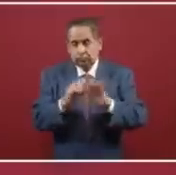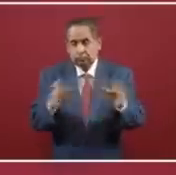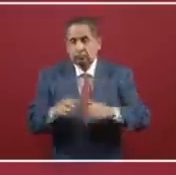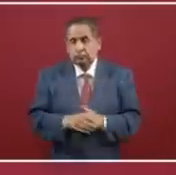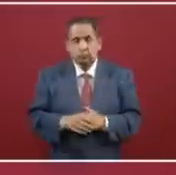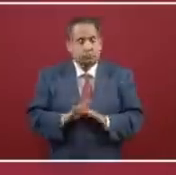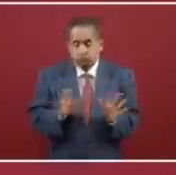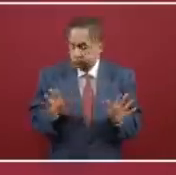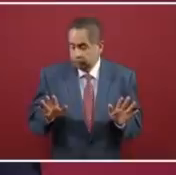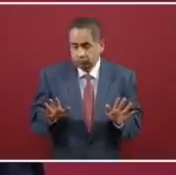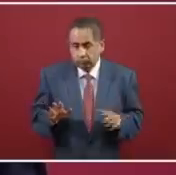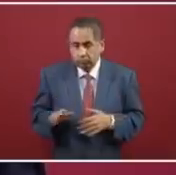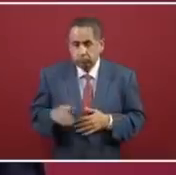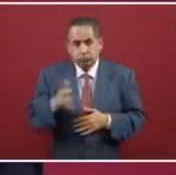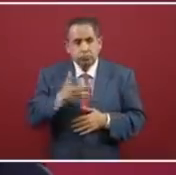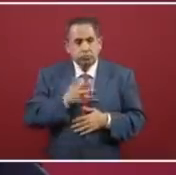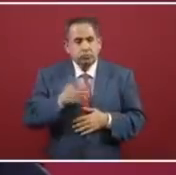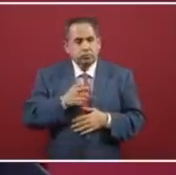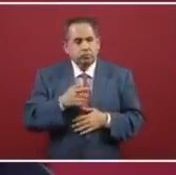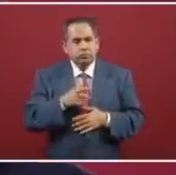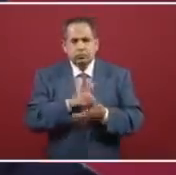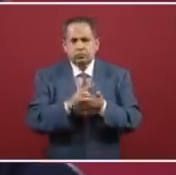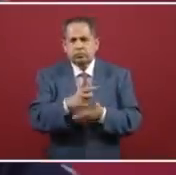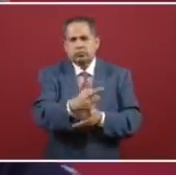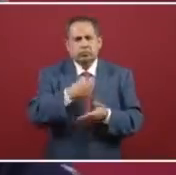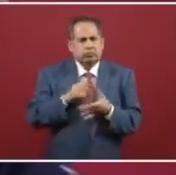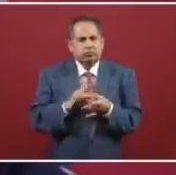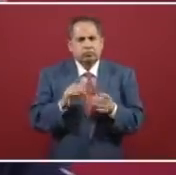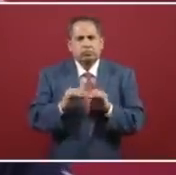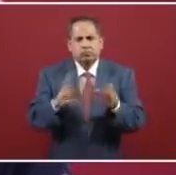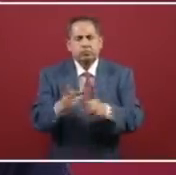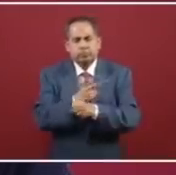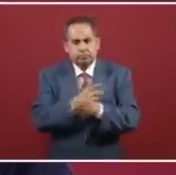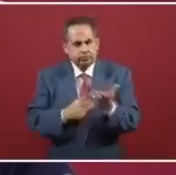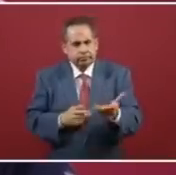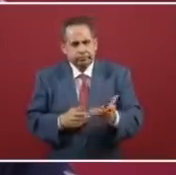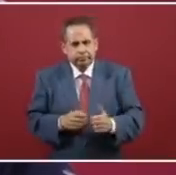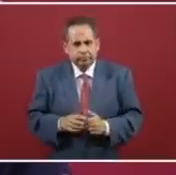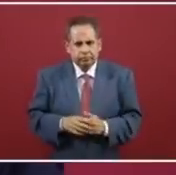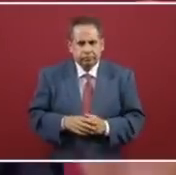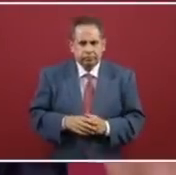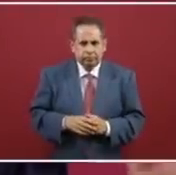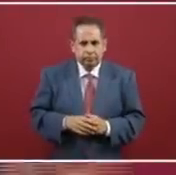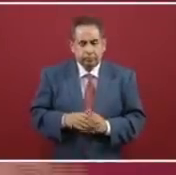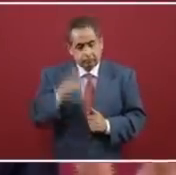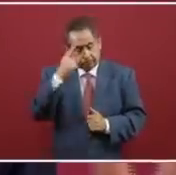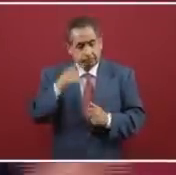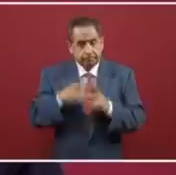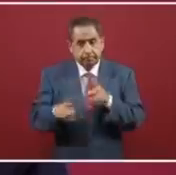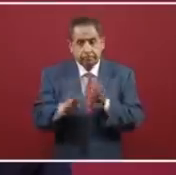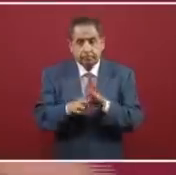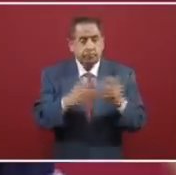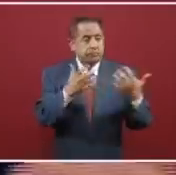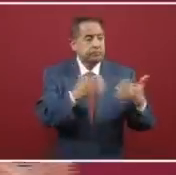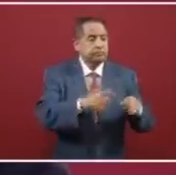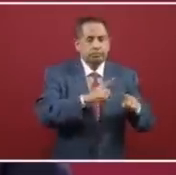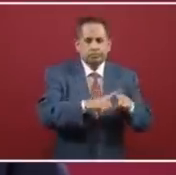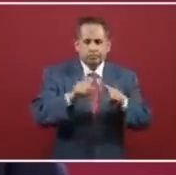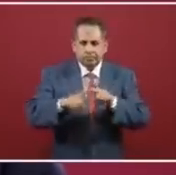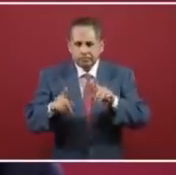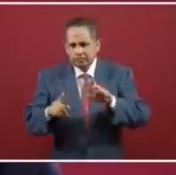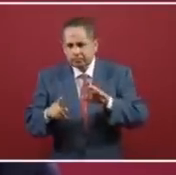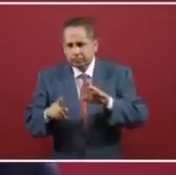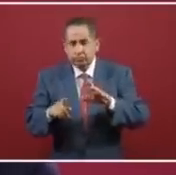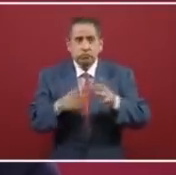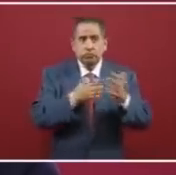es que es parte del proceso tú tienes derecho a explicarnos qué está sucediendo para empezar hay empresas que distinguen entre